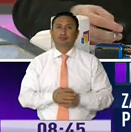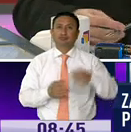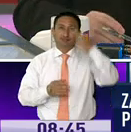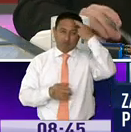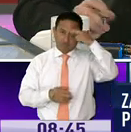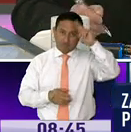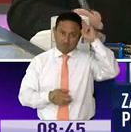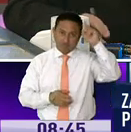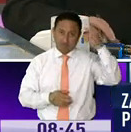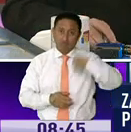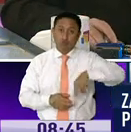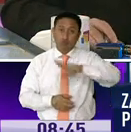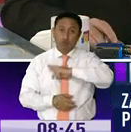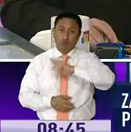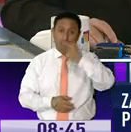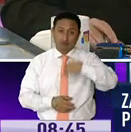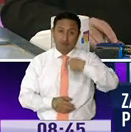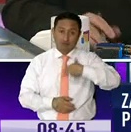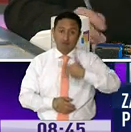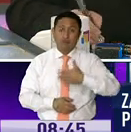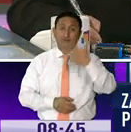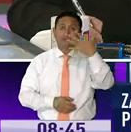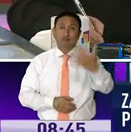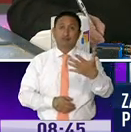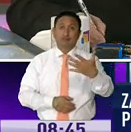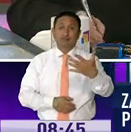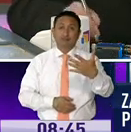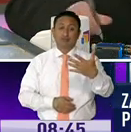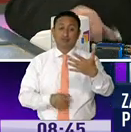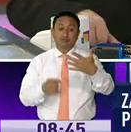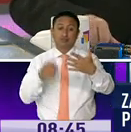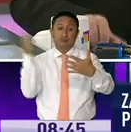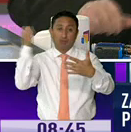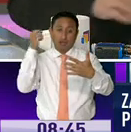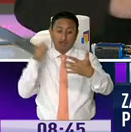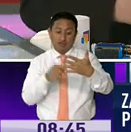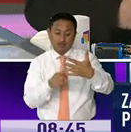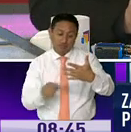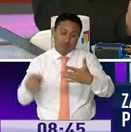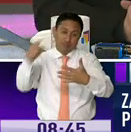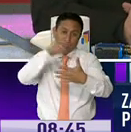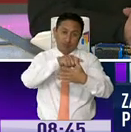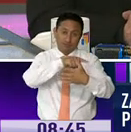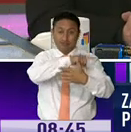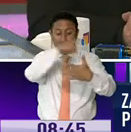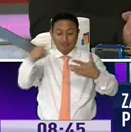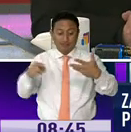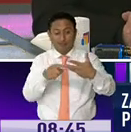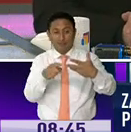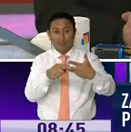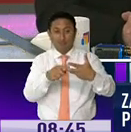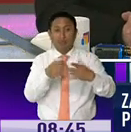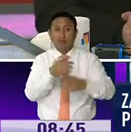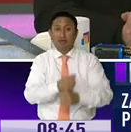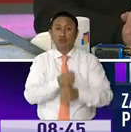nosotros, les decía, nosotros activamos 5 categorías de emergencias, dentro de eso es seguridad ciudadana.